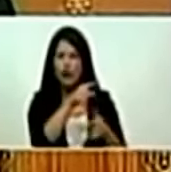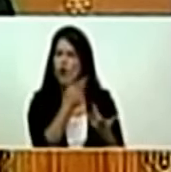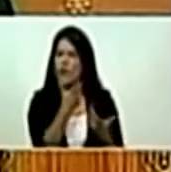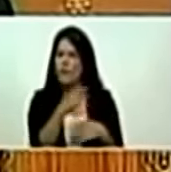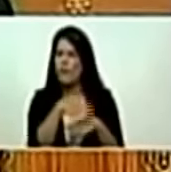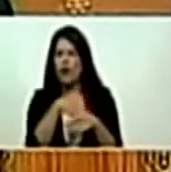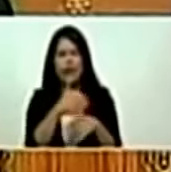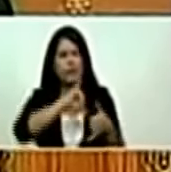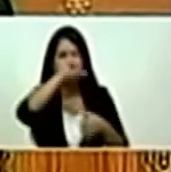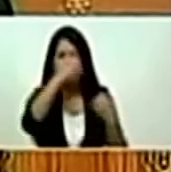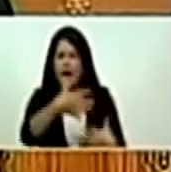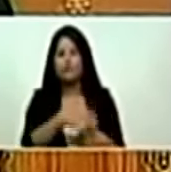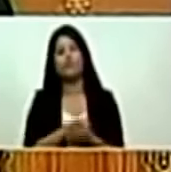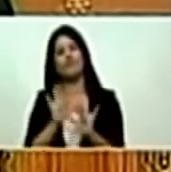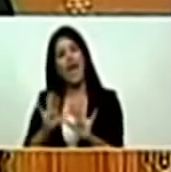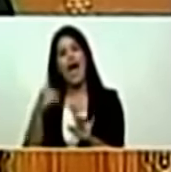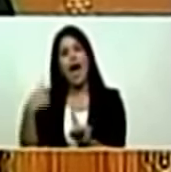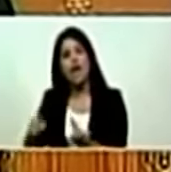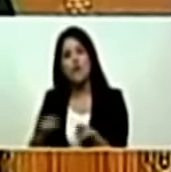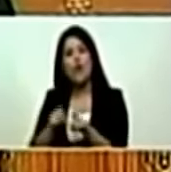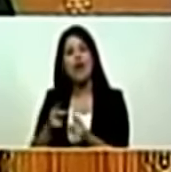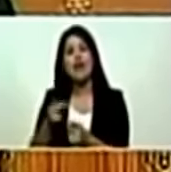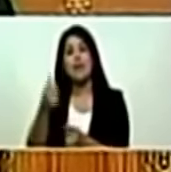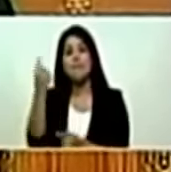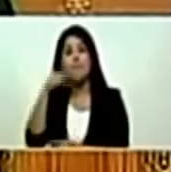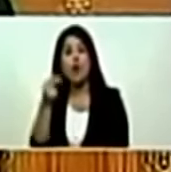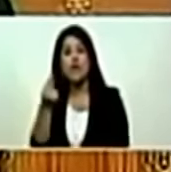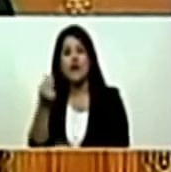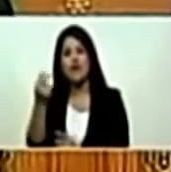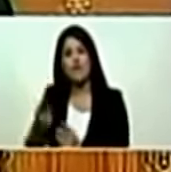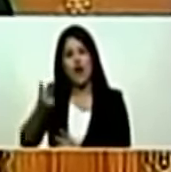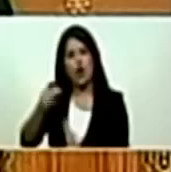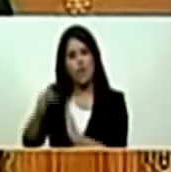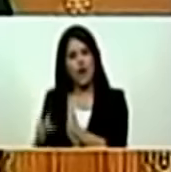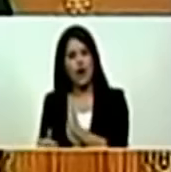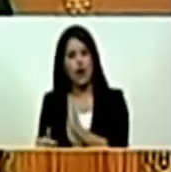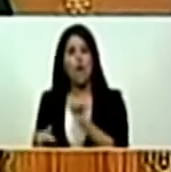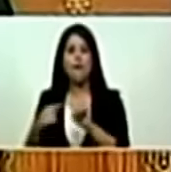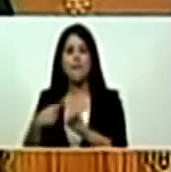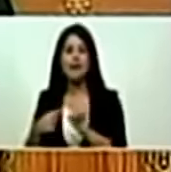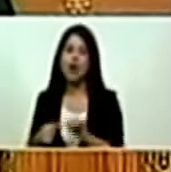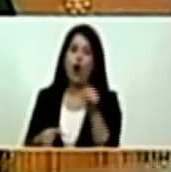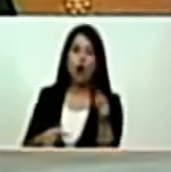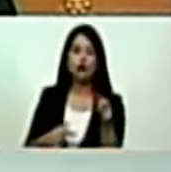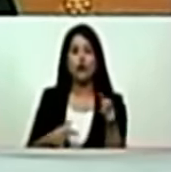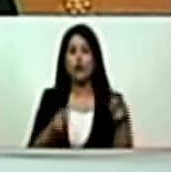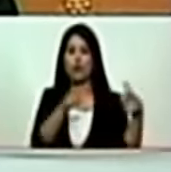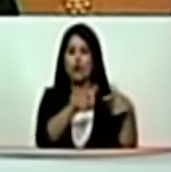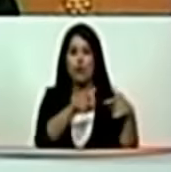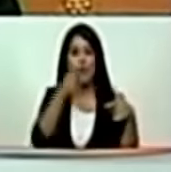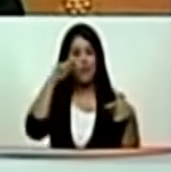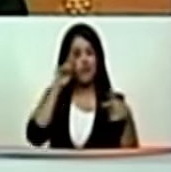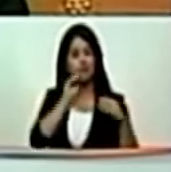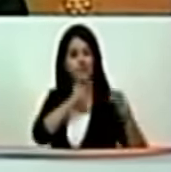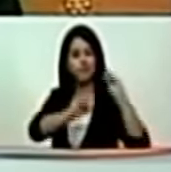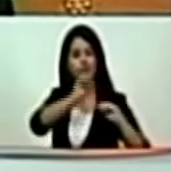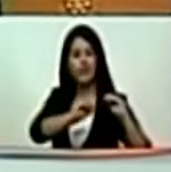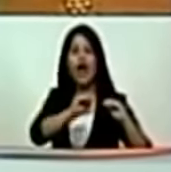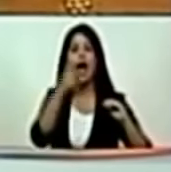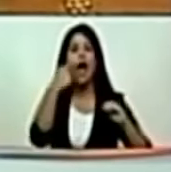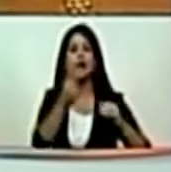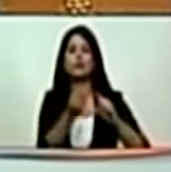a recibir la información de los ministros, lo cual equivalía primero trasladar el centro